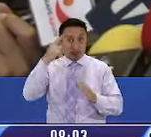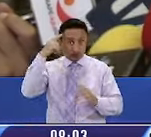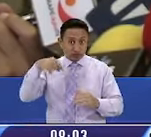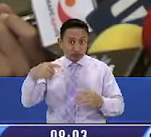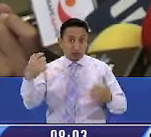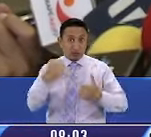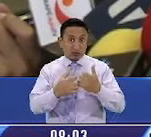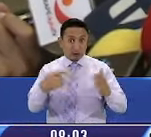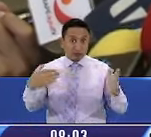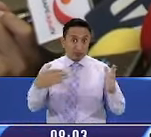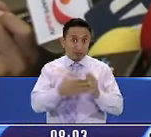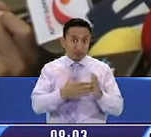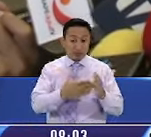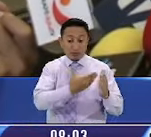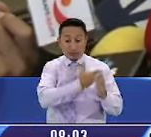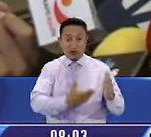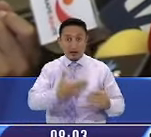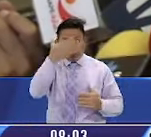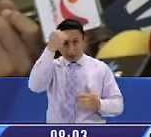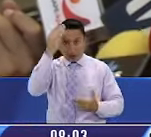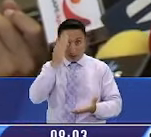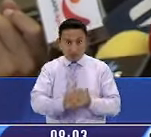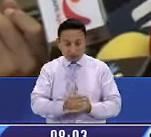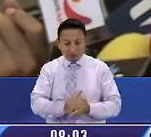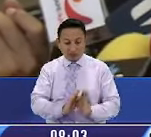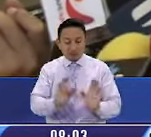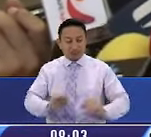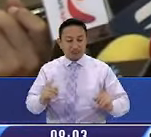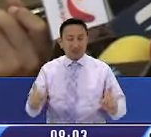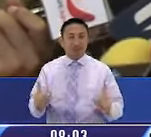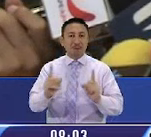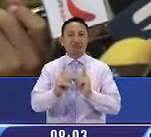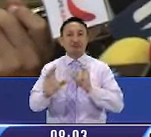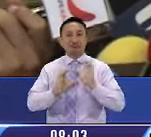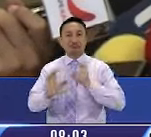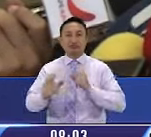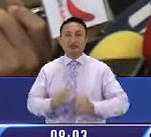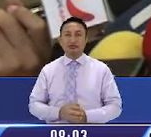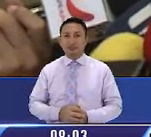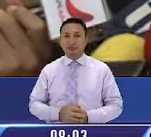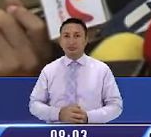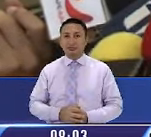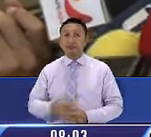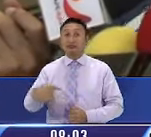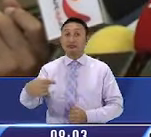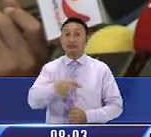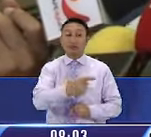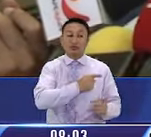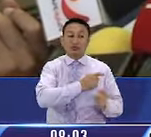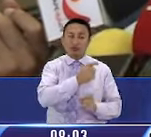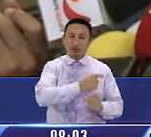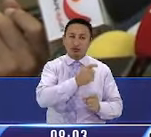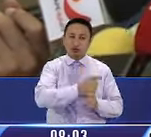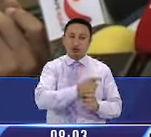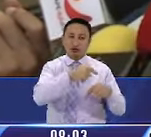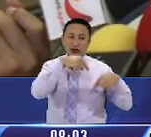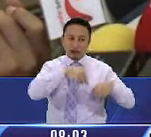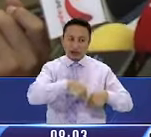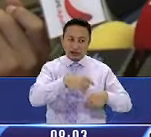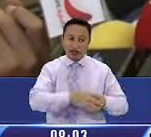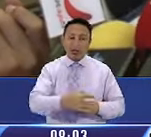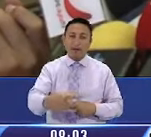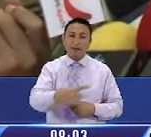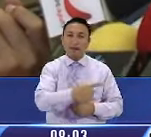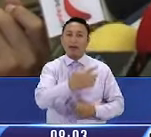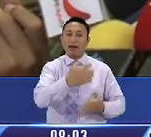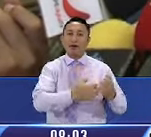en contra del presidente Daniel Noboa, cuando terminen estos ataques o esta intención de dinamitar